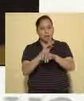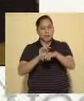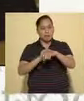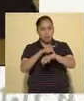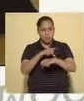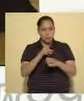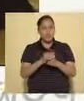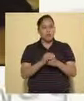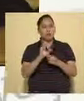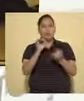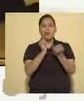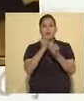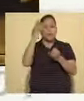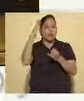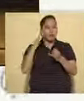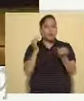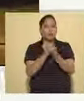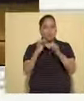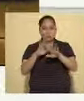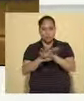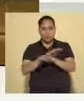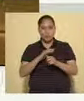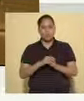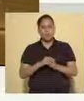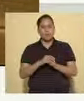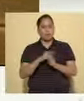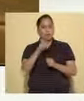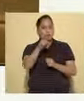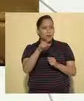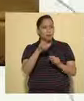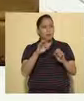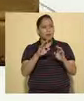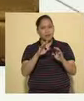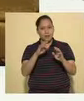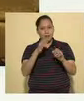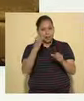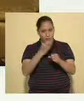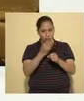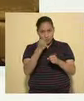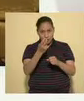y del cabello también, ¿no? O sea, ¿te basas en cómo estás en ese